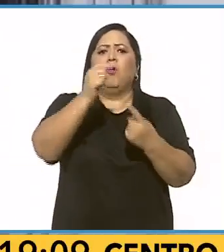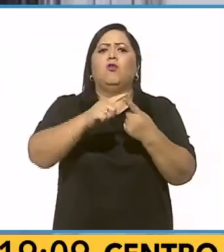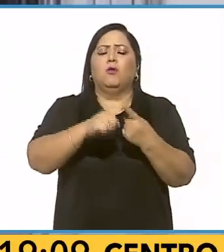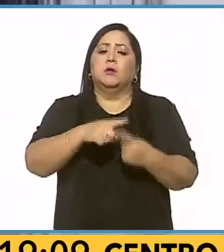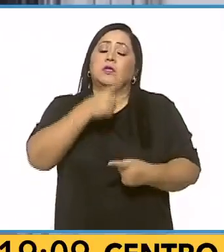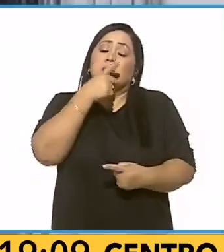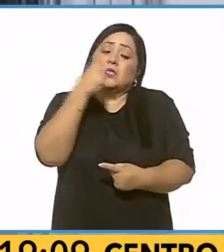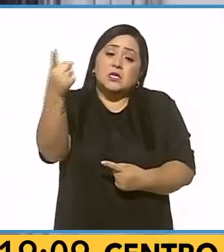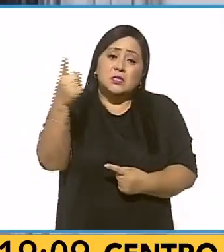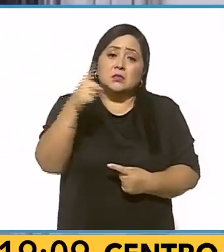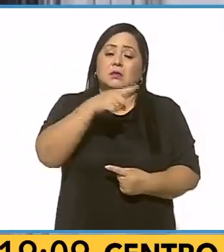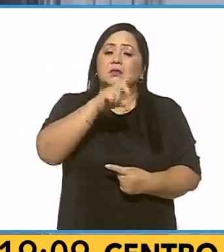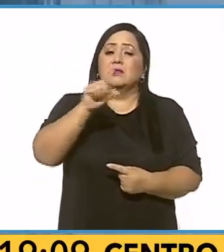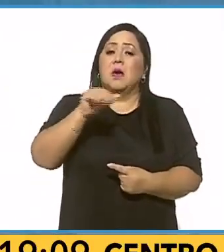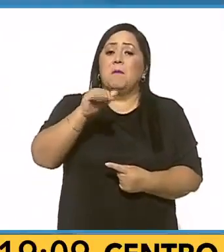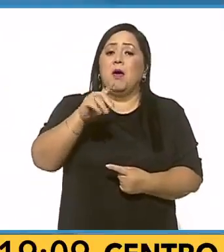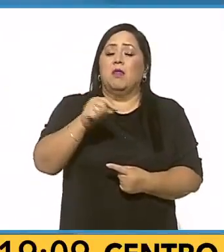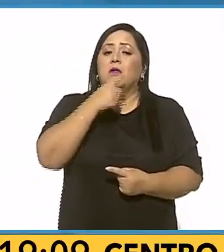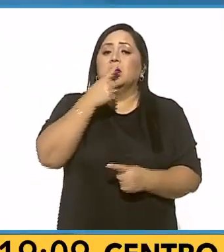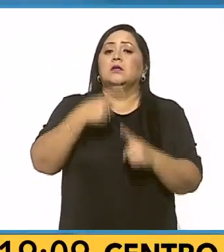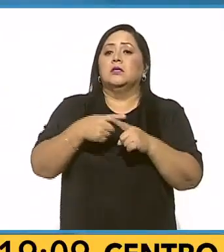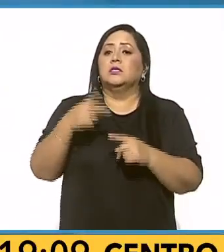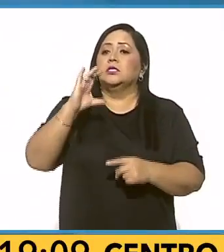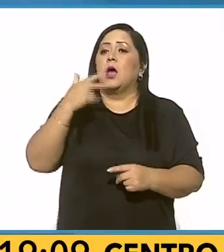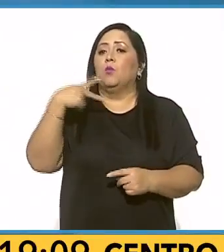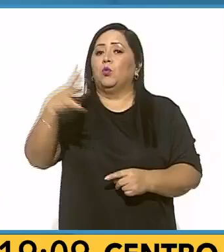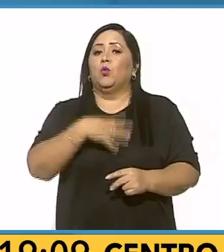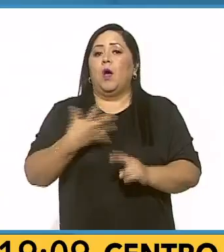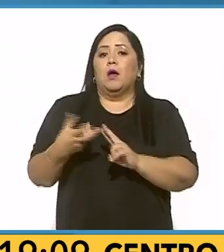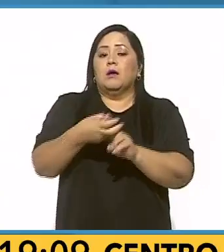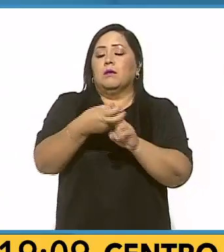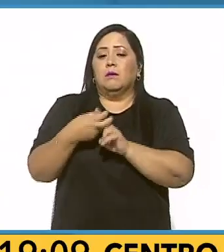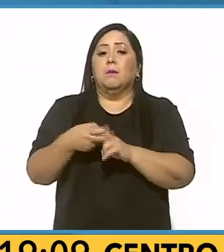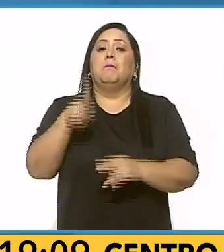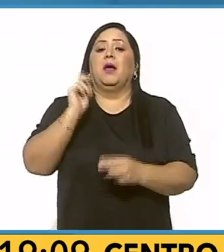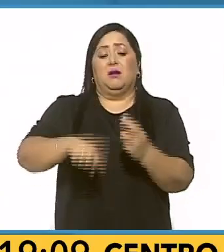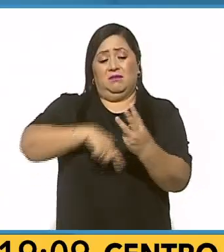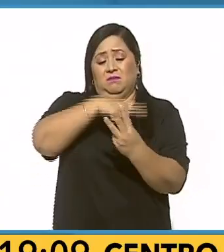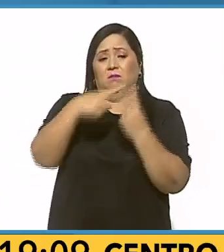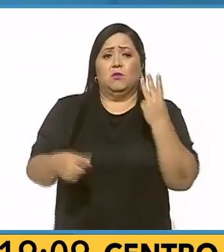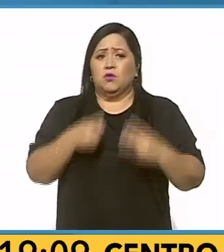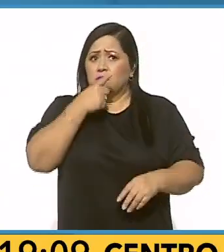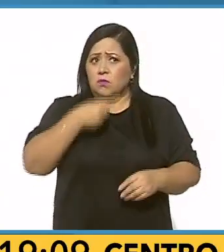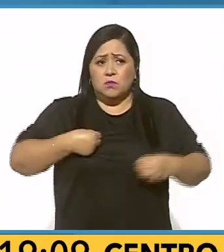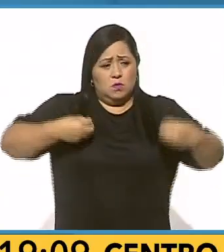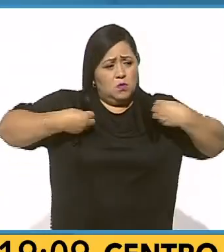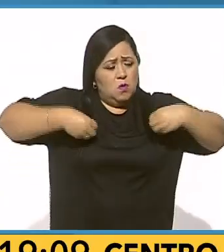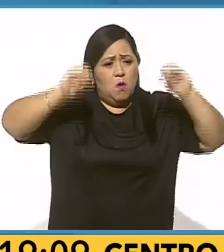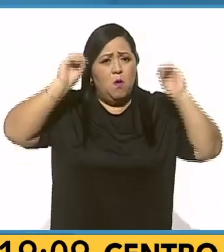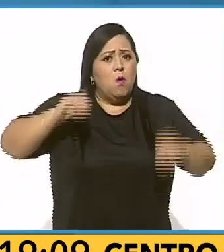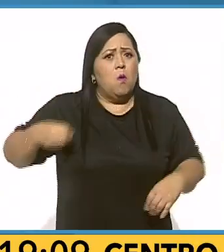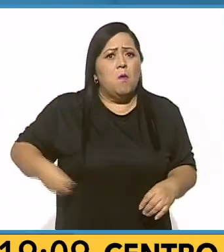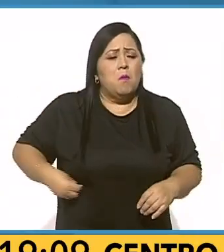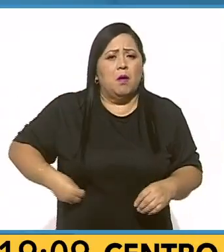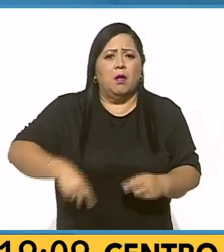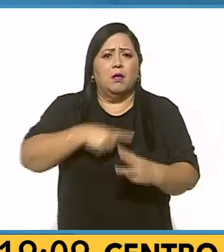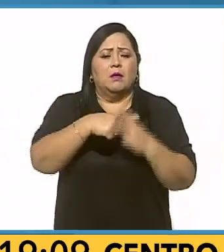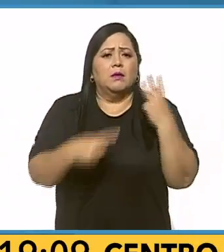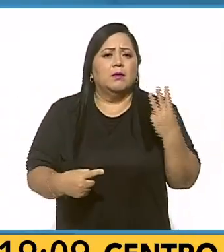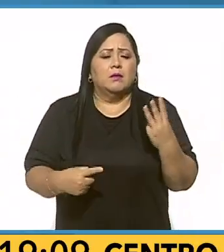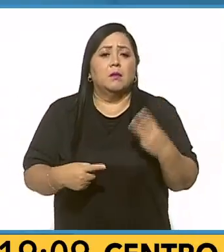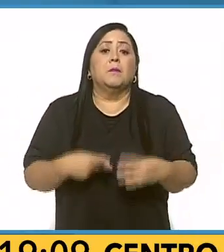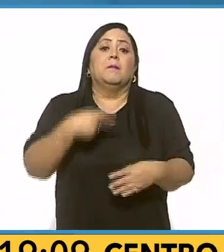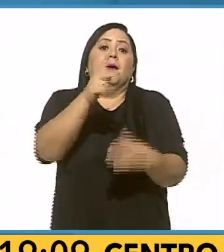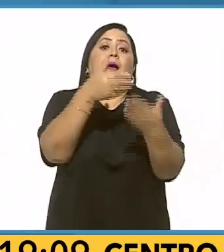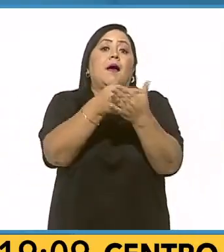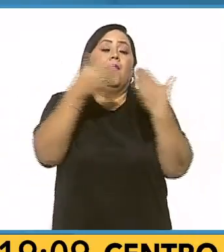llevó, según la versión de Zambada, se lo llevó secuestrado al hijo del Chapo, pero los tres se declararon no culpables en la audiencia inicial. ¿Qué tendría que